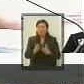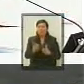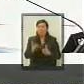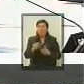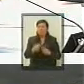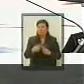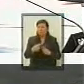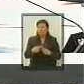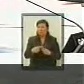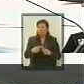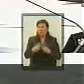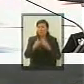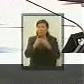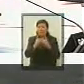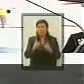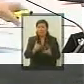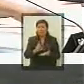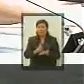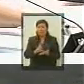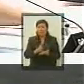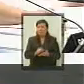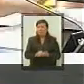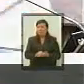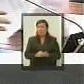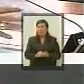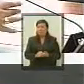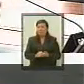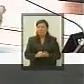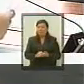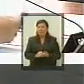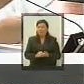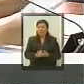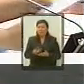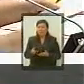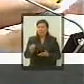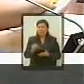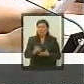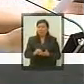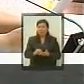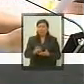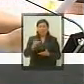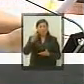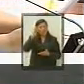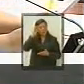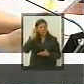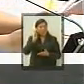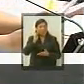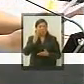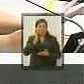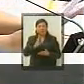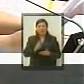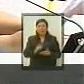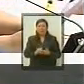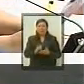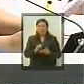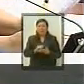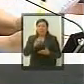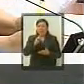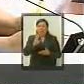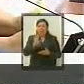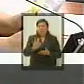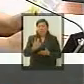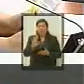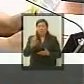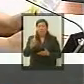departamentos Lima por ejemplo hay un hay una un acceso a madre a madre de Dios a Puerto Maldonado que son